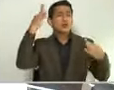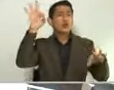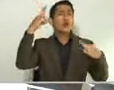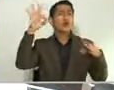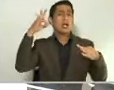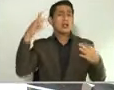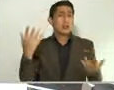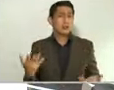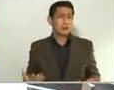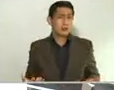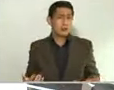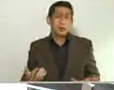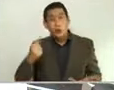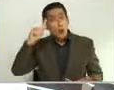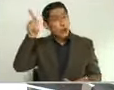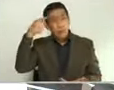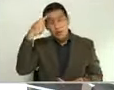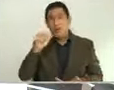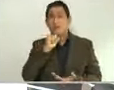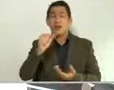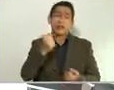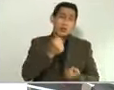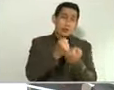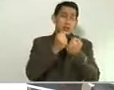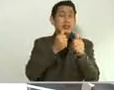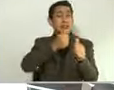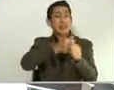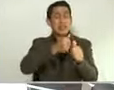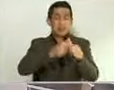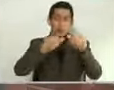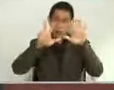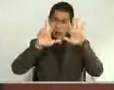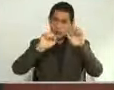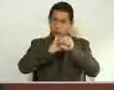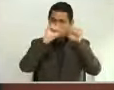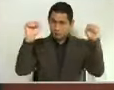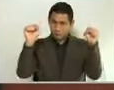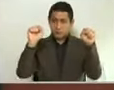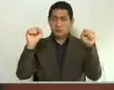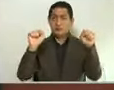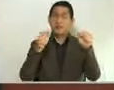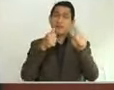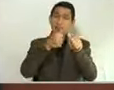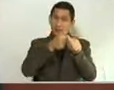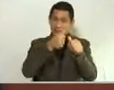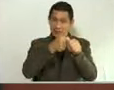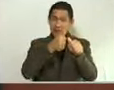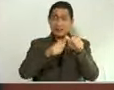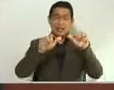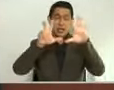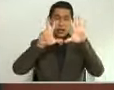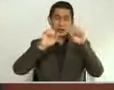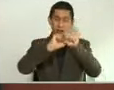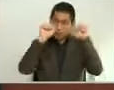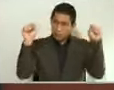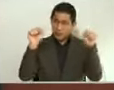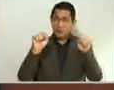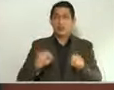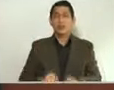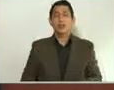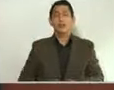recibir de parte del Estado central. Faltan 2 minutos para las 8 de la mañana. 2 minutos y serán las 8 de la mañana.